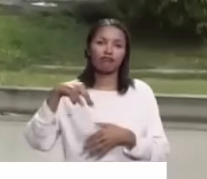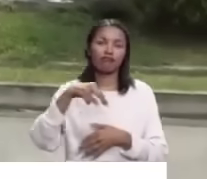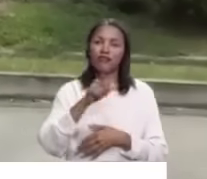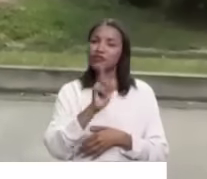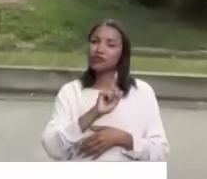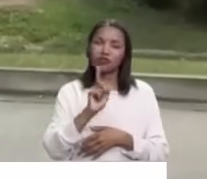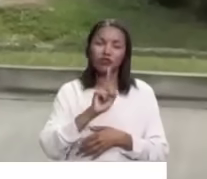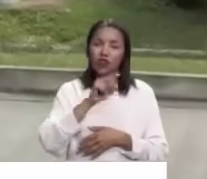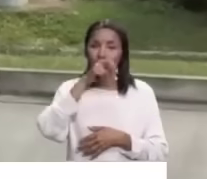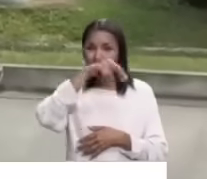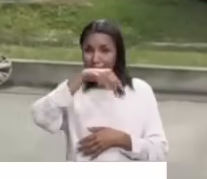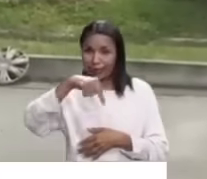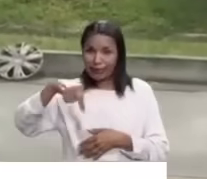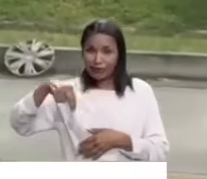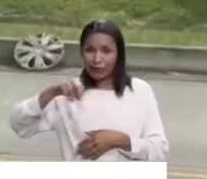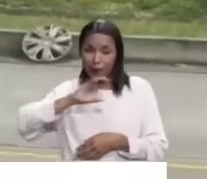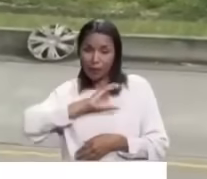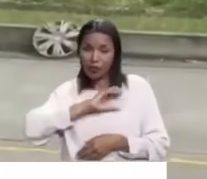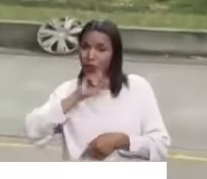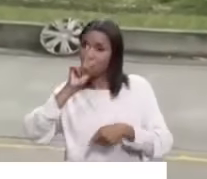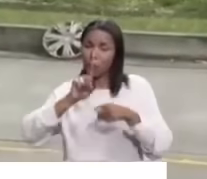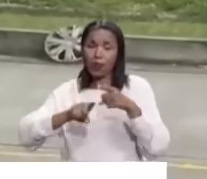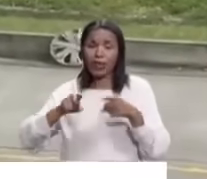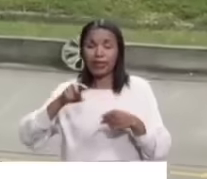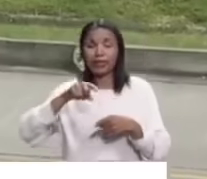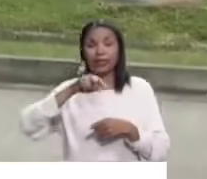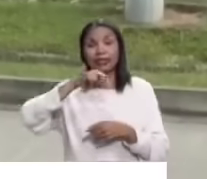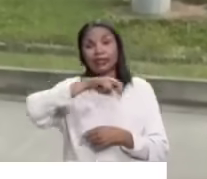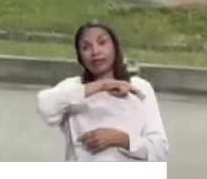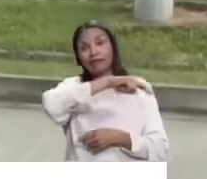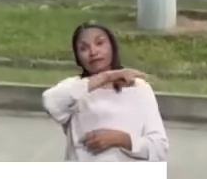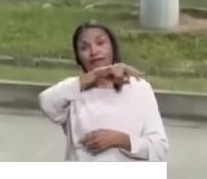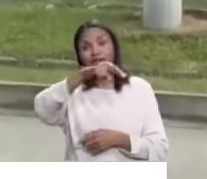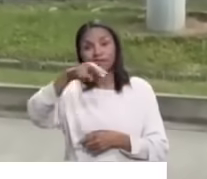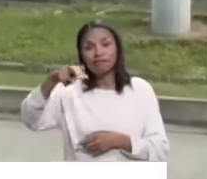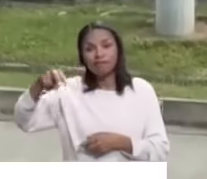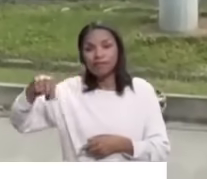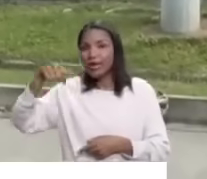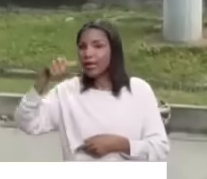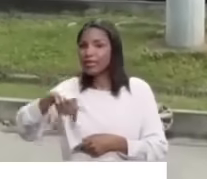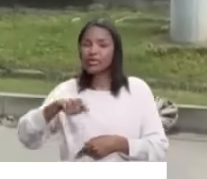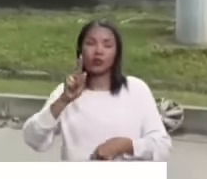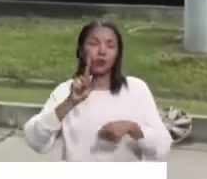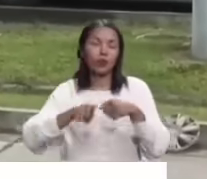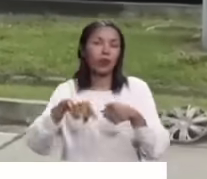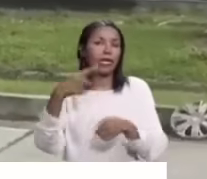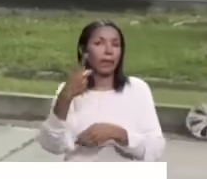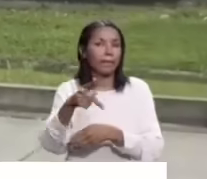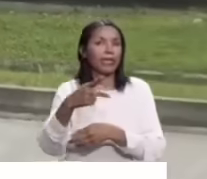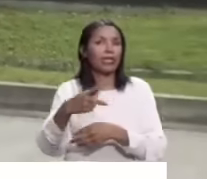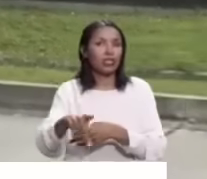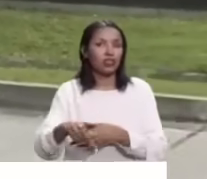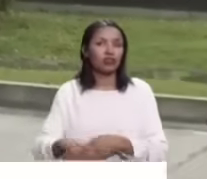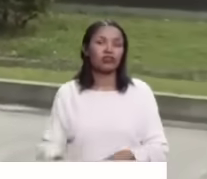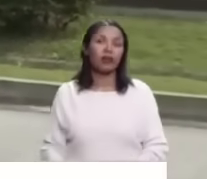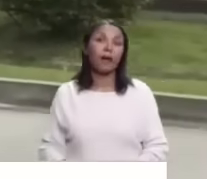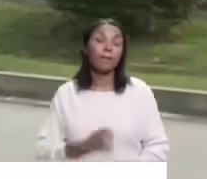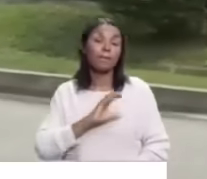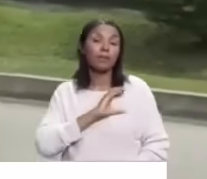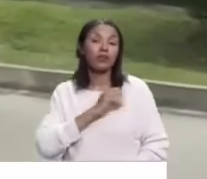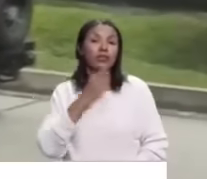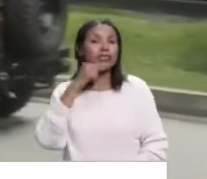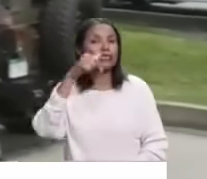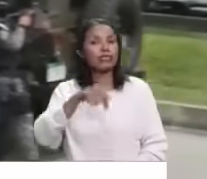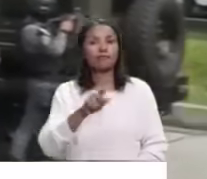O sea, trata de ingresar hacia este punto y unidades de la Policía Nacional están diciendo que